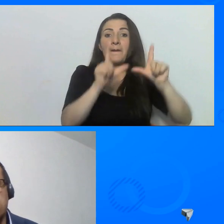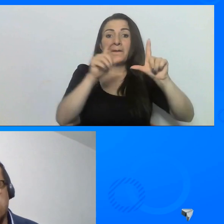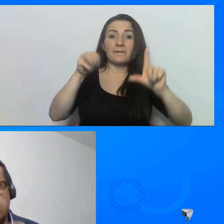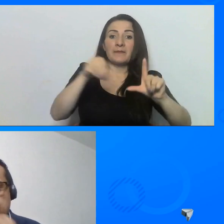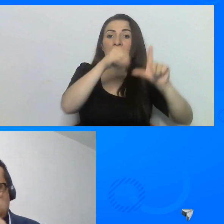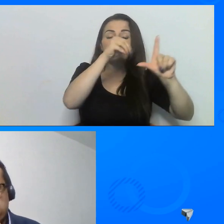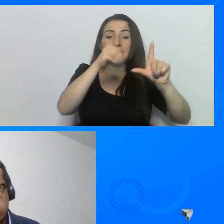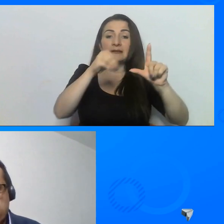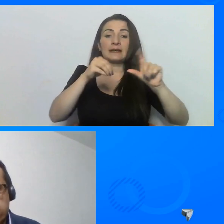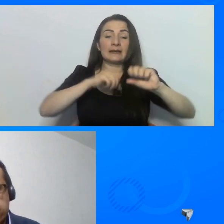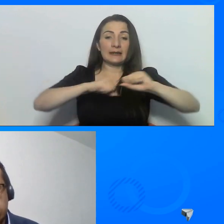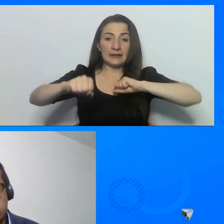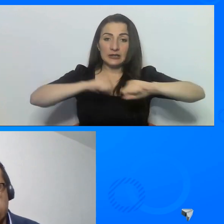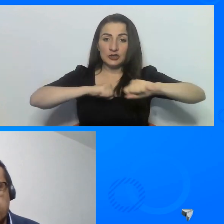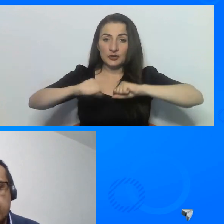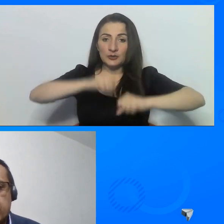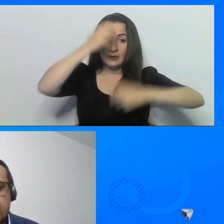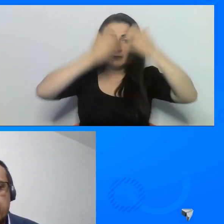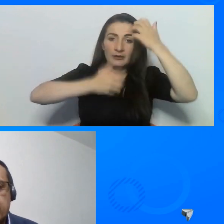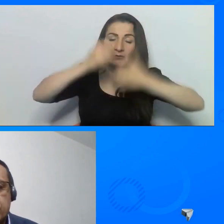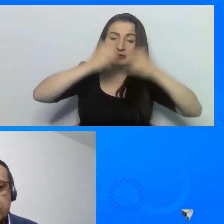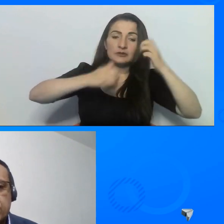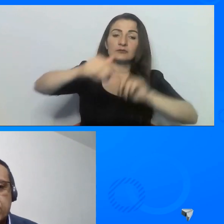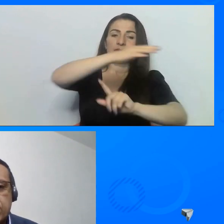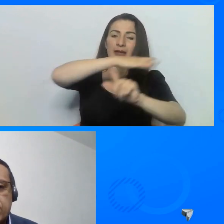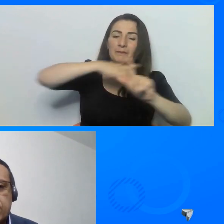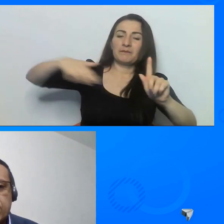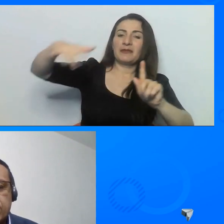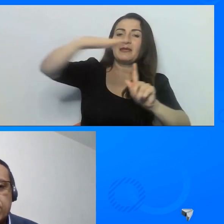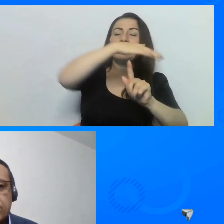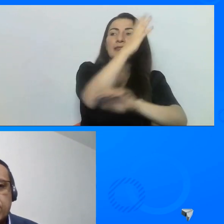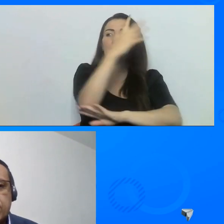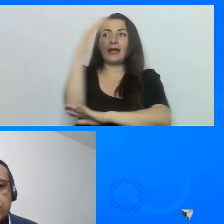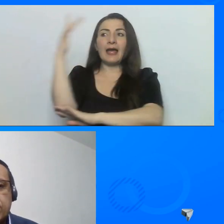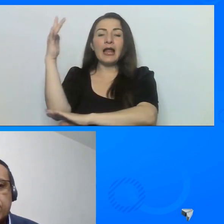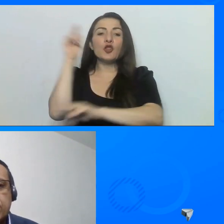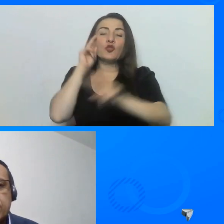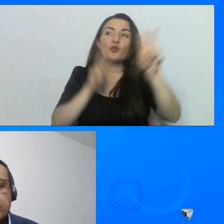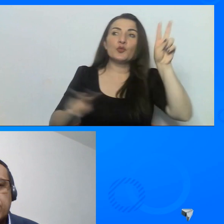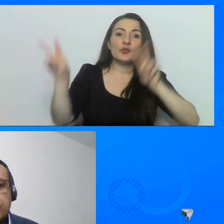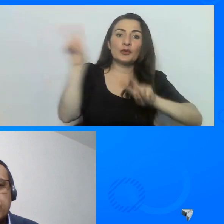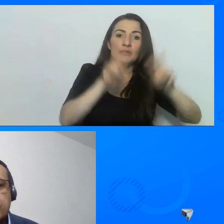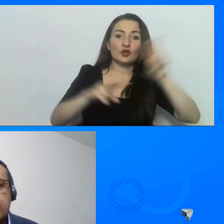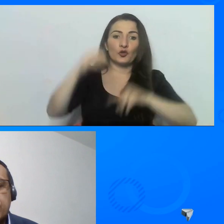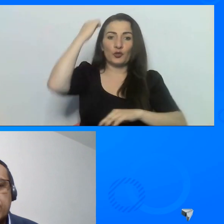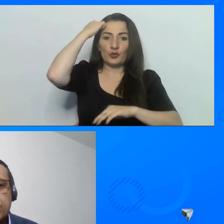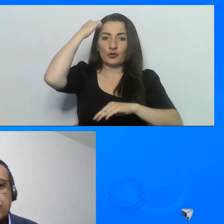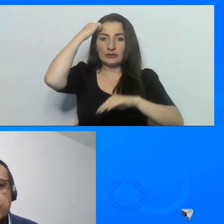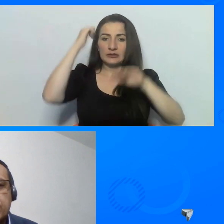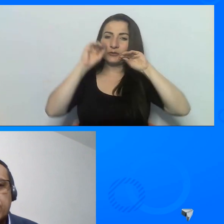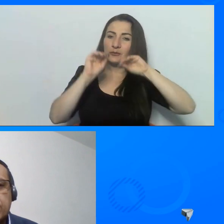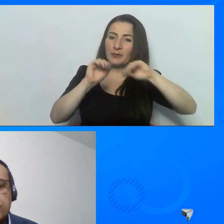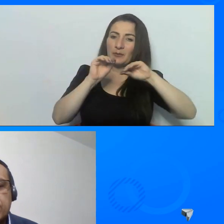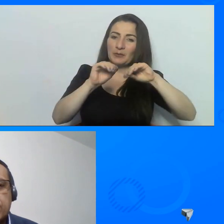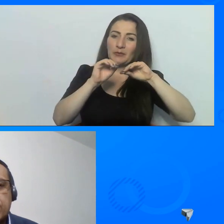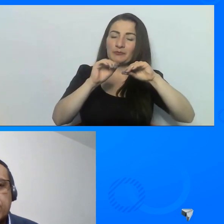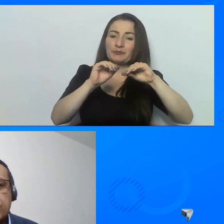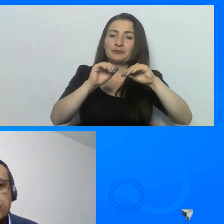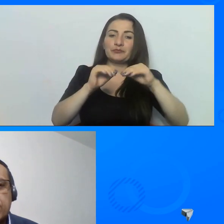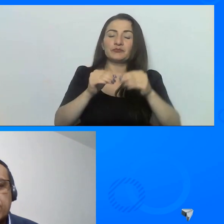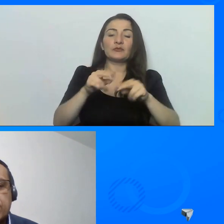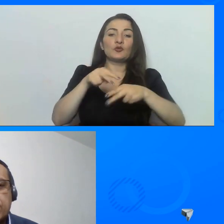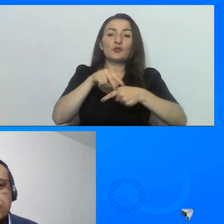evaluación ambiental, ha sido consultor ambiental en el sector turístico, docente en formación profesional en recursos